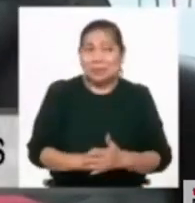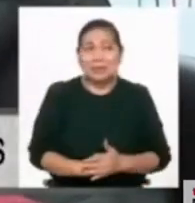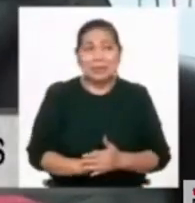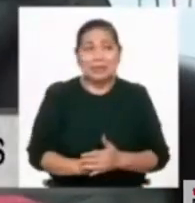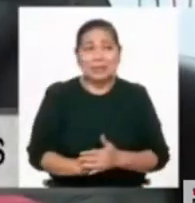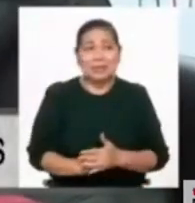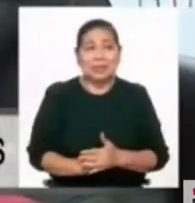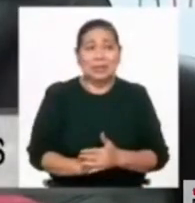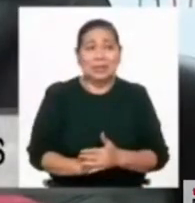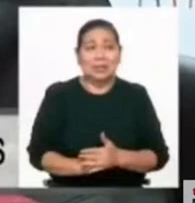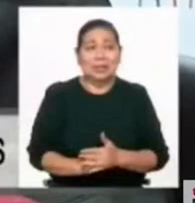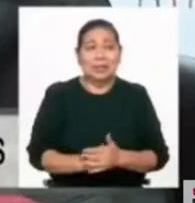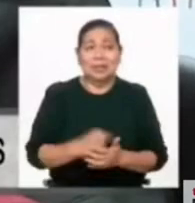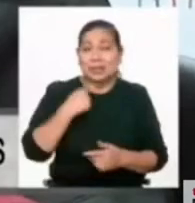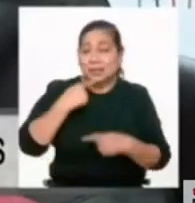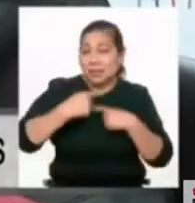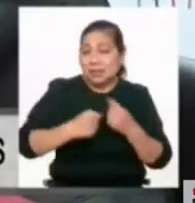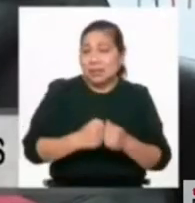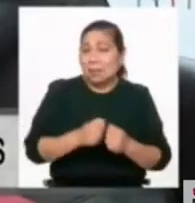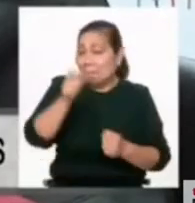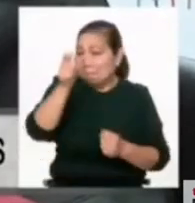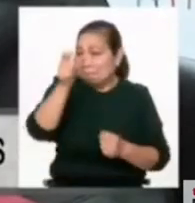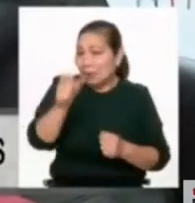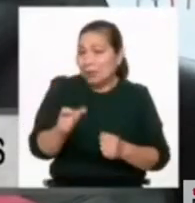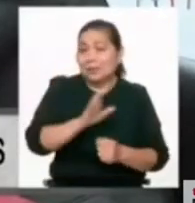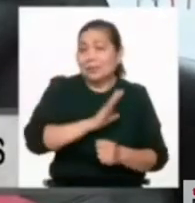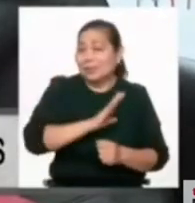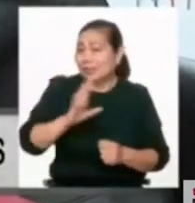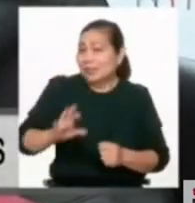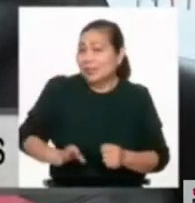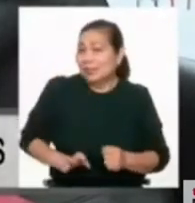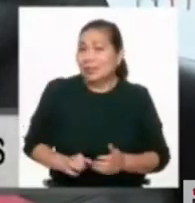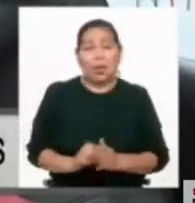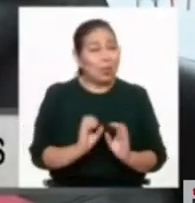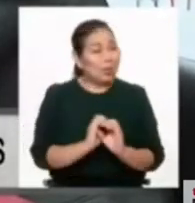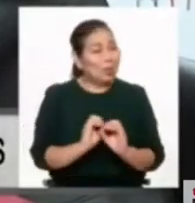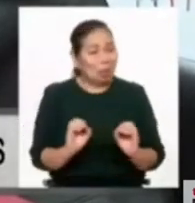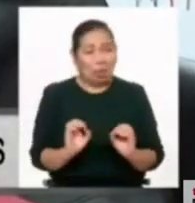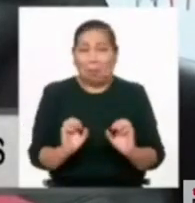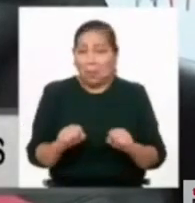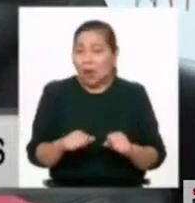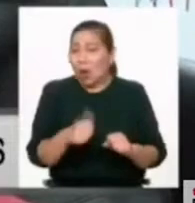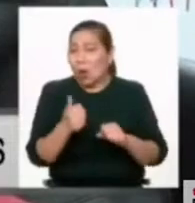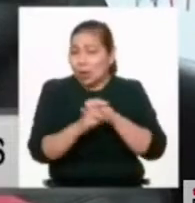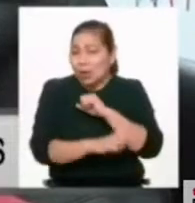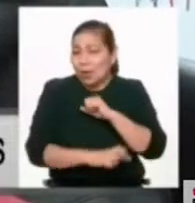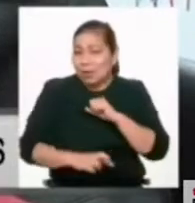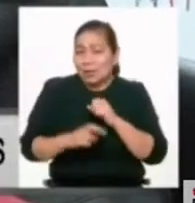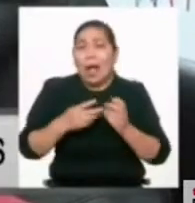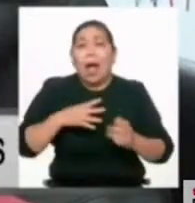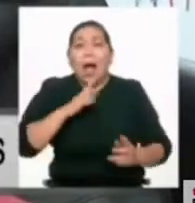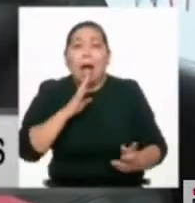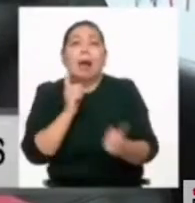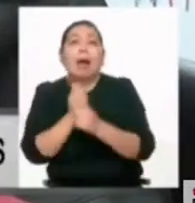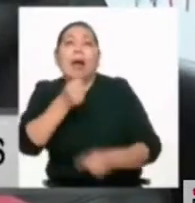el presidente es una personalidad del Estado que no puede en otros países estar a cada